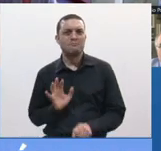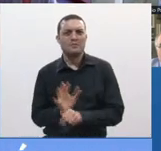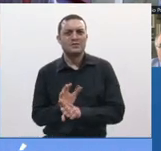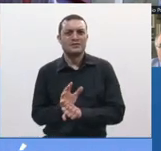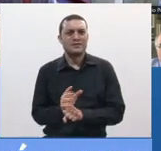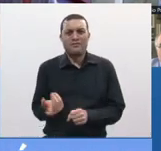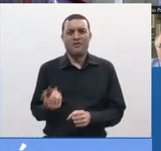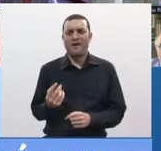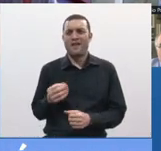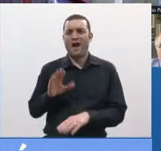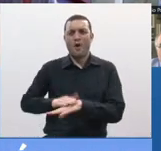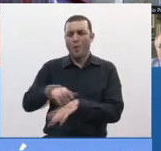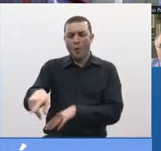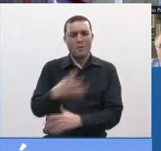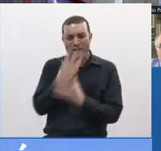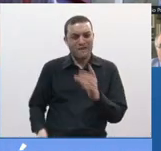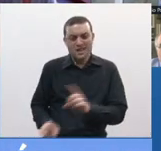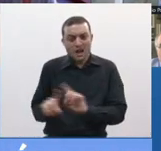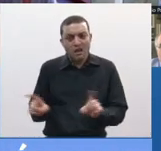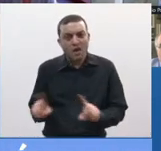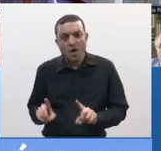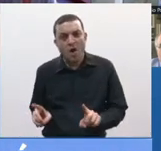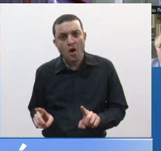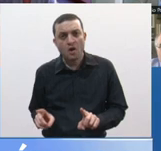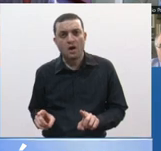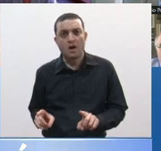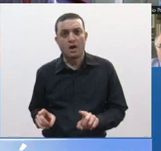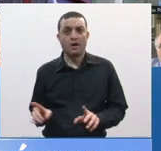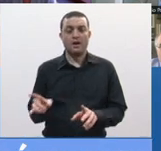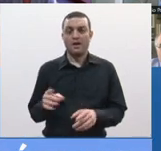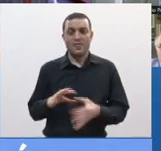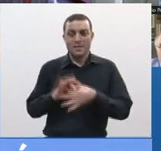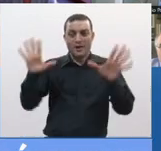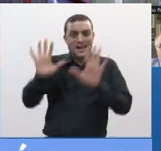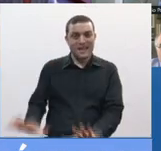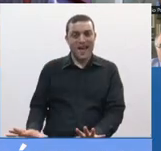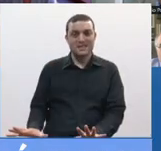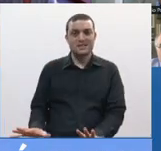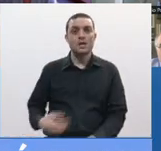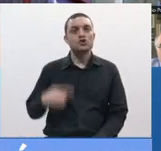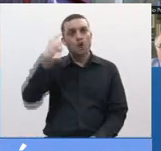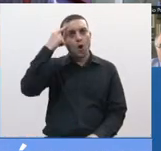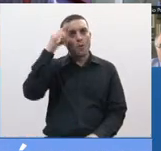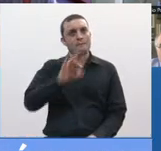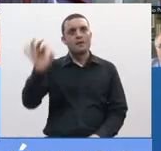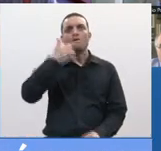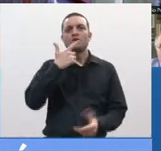instituciones fundamentales de la democracia. Yo creo que a la senadora por Tucumán se le escapó realmente el sentimiento. O